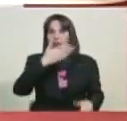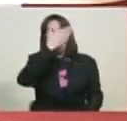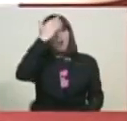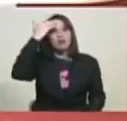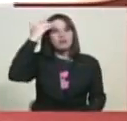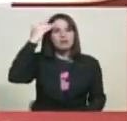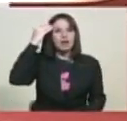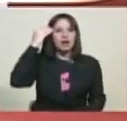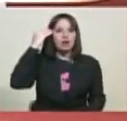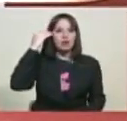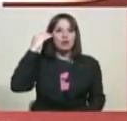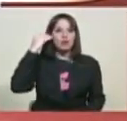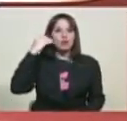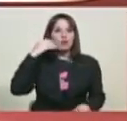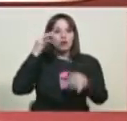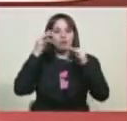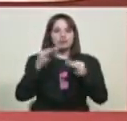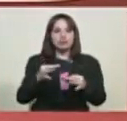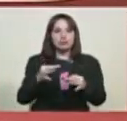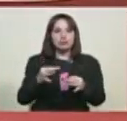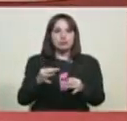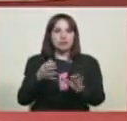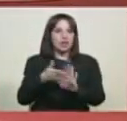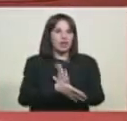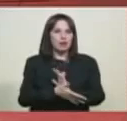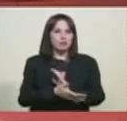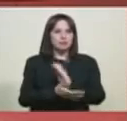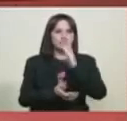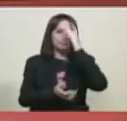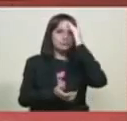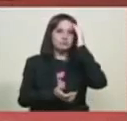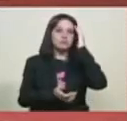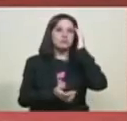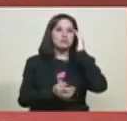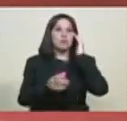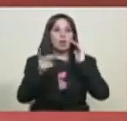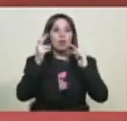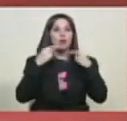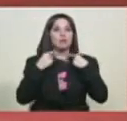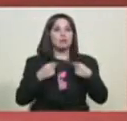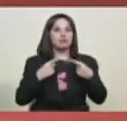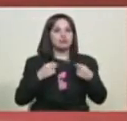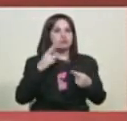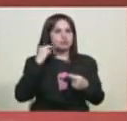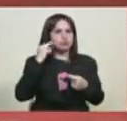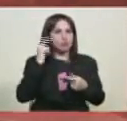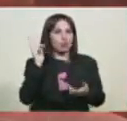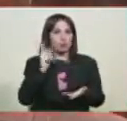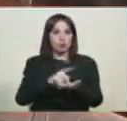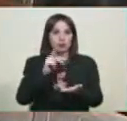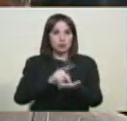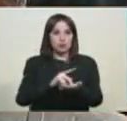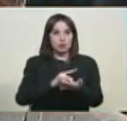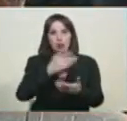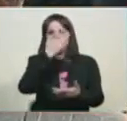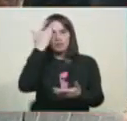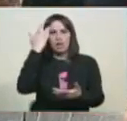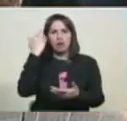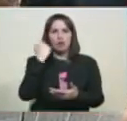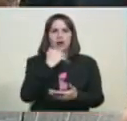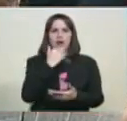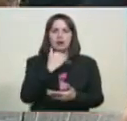pequeño detalle, compañero, Aristóbulo Isturiz, protagonista de aquellos días. Olvidaron un pequeño